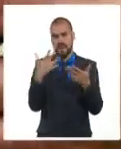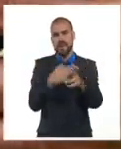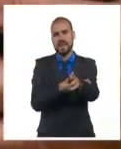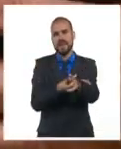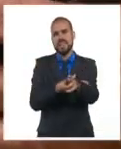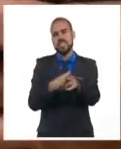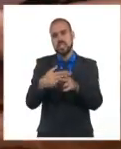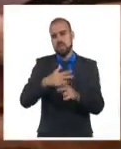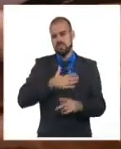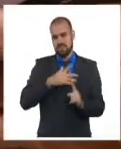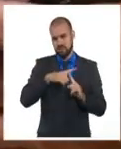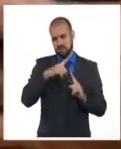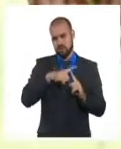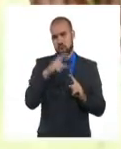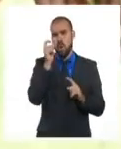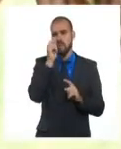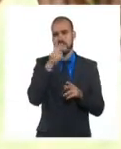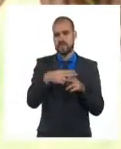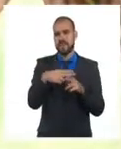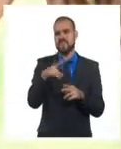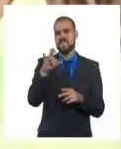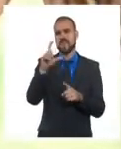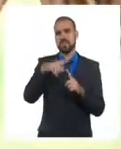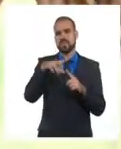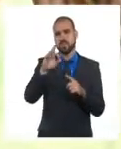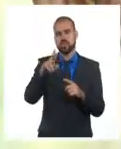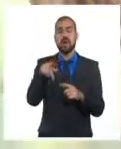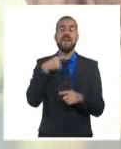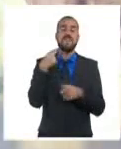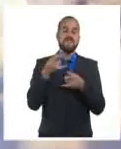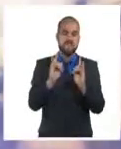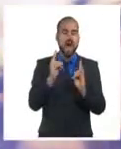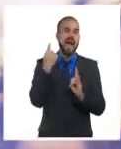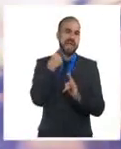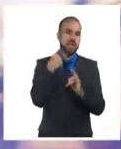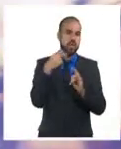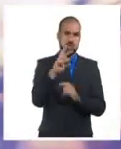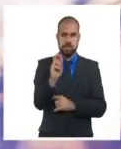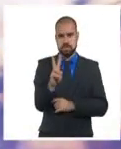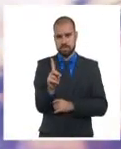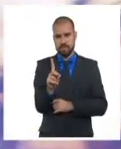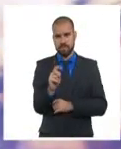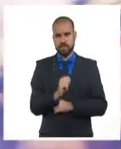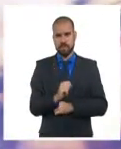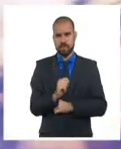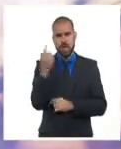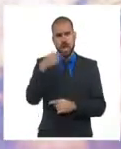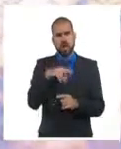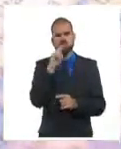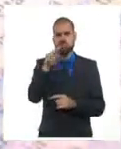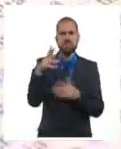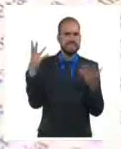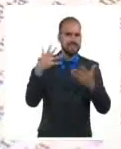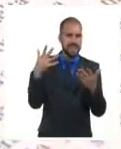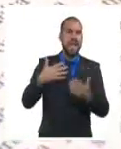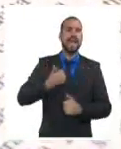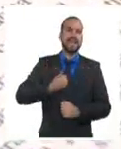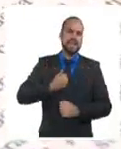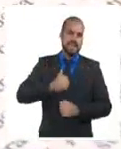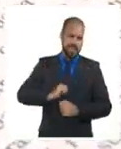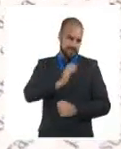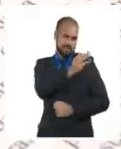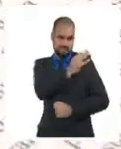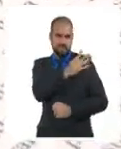de Las Tunas, Víctor Marrero, fallecido en 2021, a una de las hijas del mayor general. Según